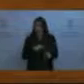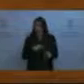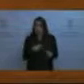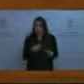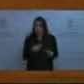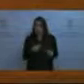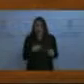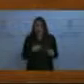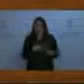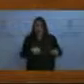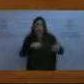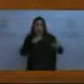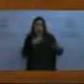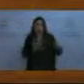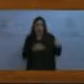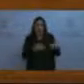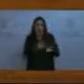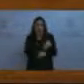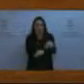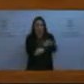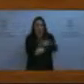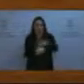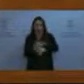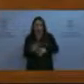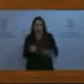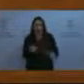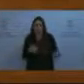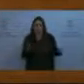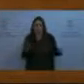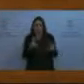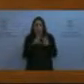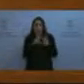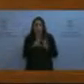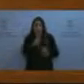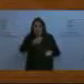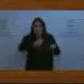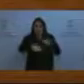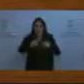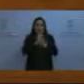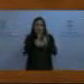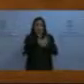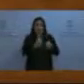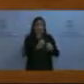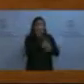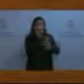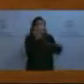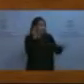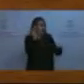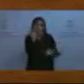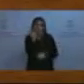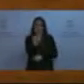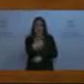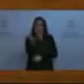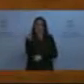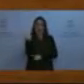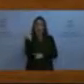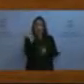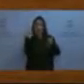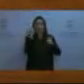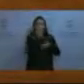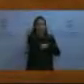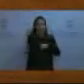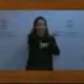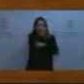unos eriales sin vender un solo metro cuadrado. La consejera que todavía el pasado viernes nos intentó tangar a toda esta